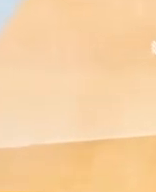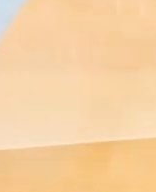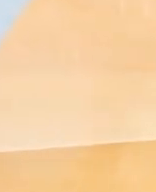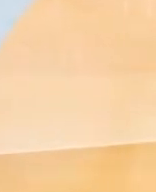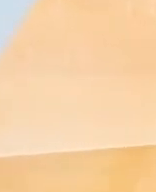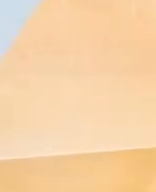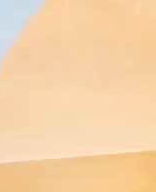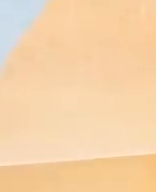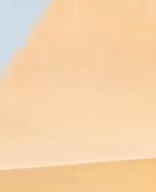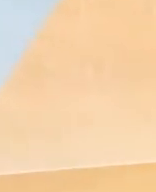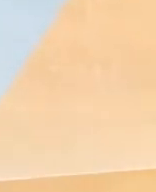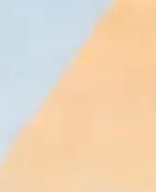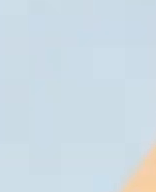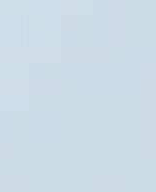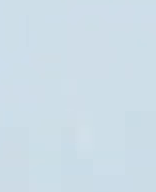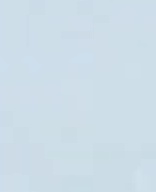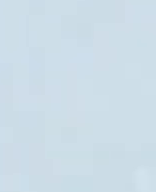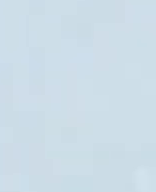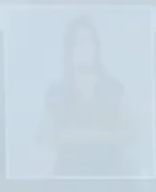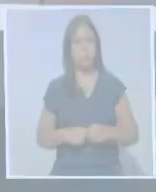Consulta popular.